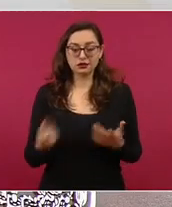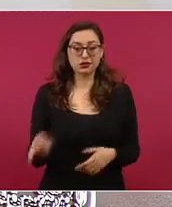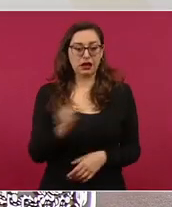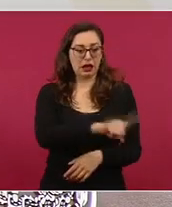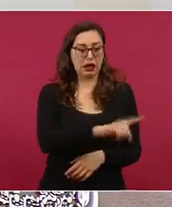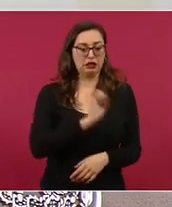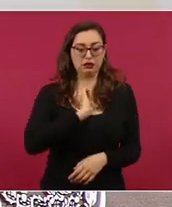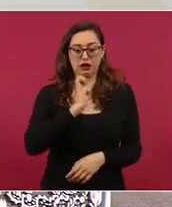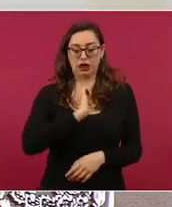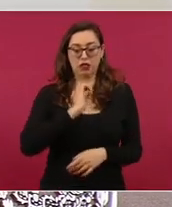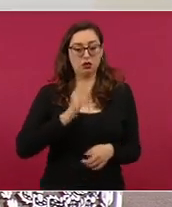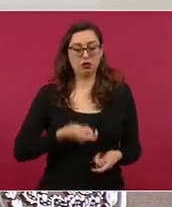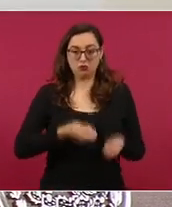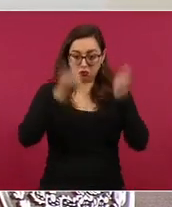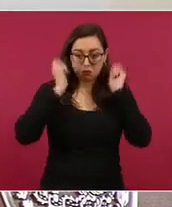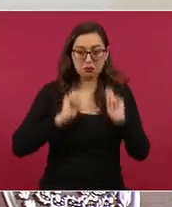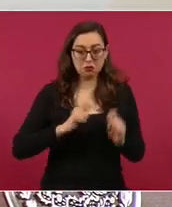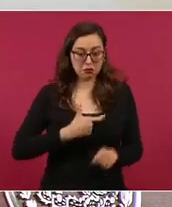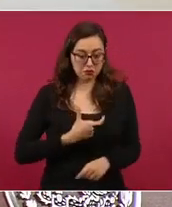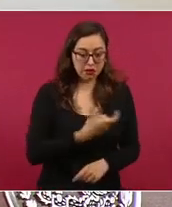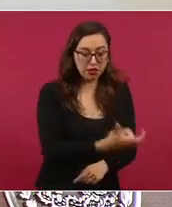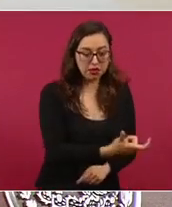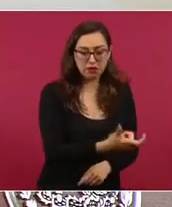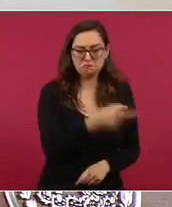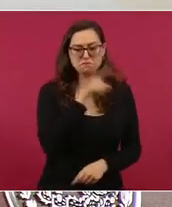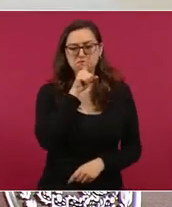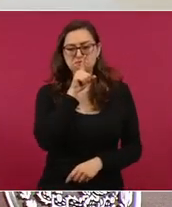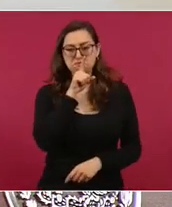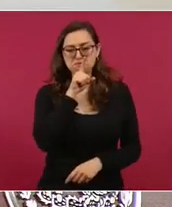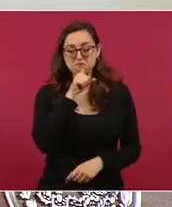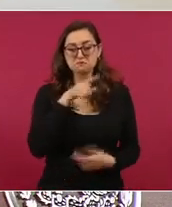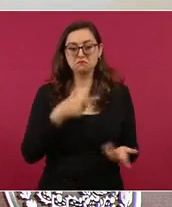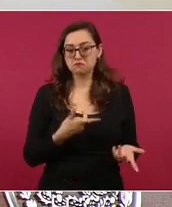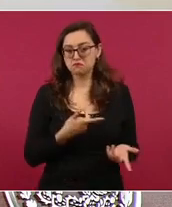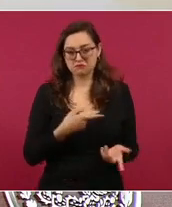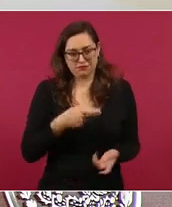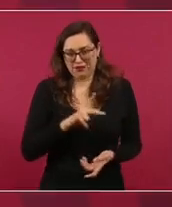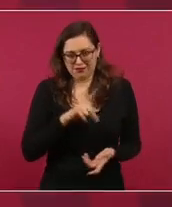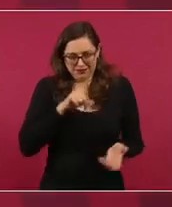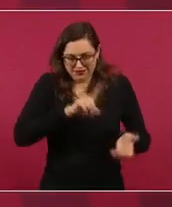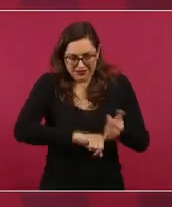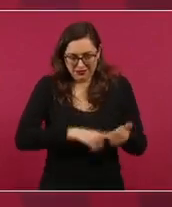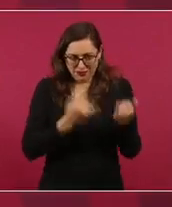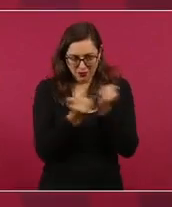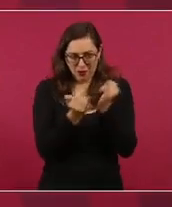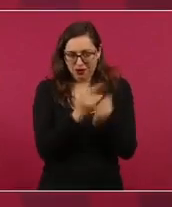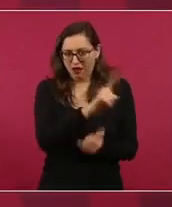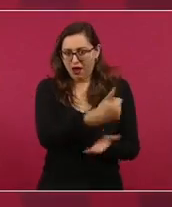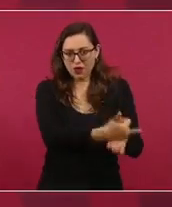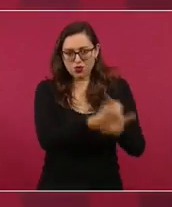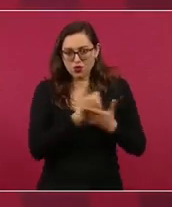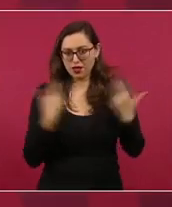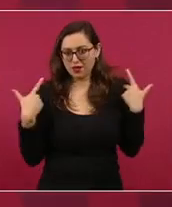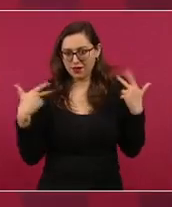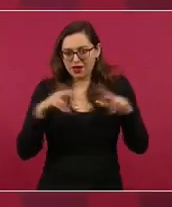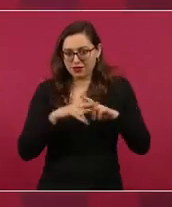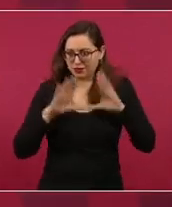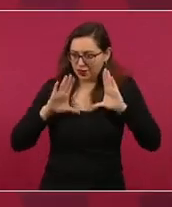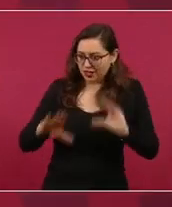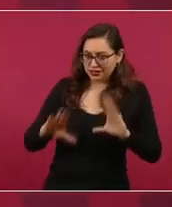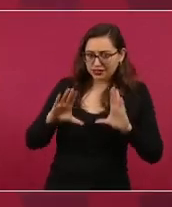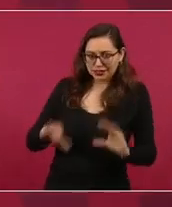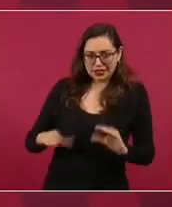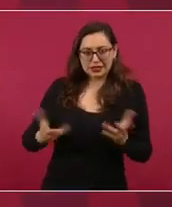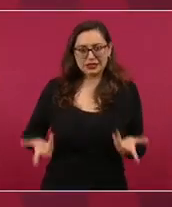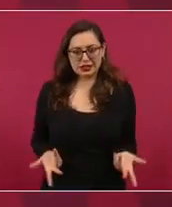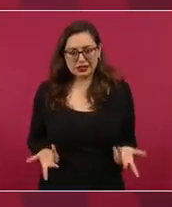entrenador, es parte de su maestra, de su maestro. Entonces,